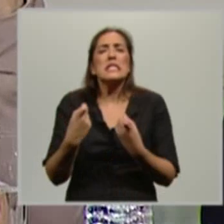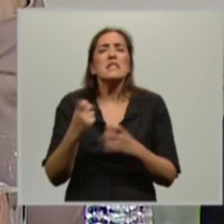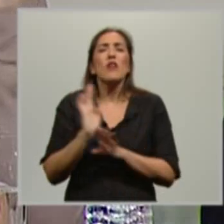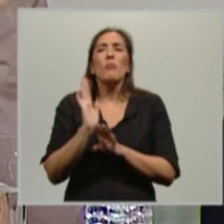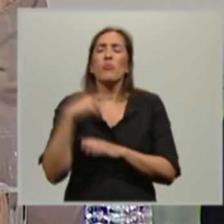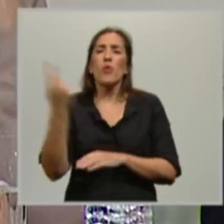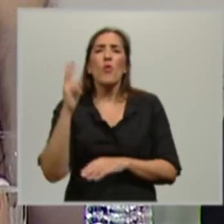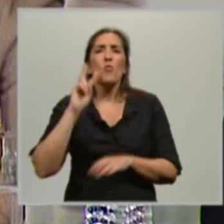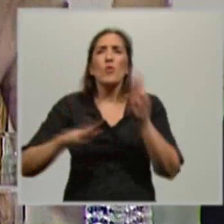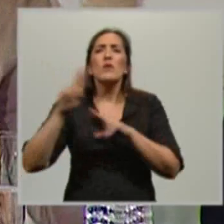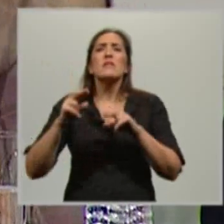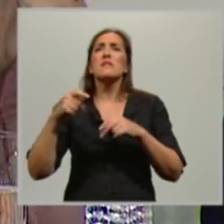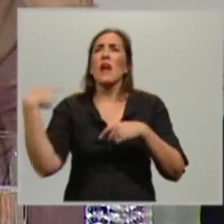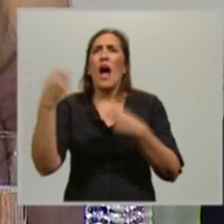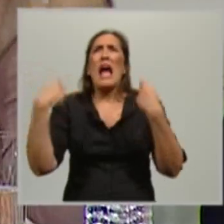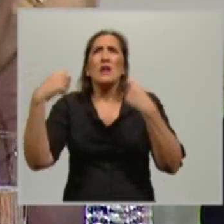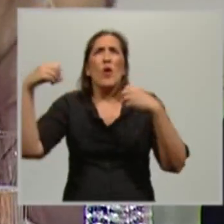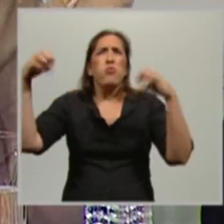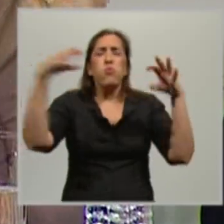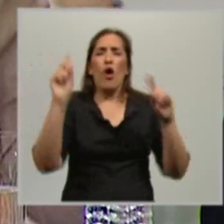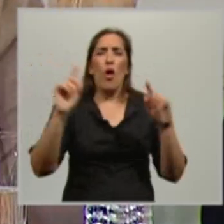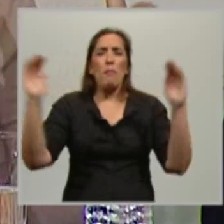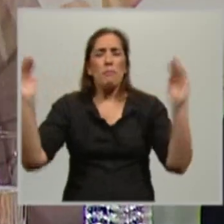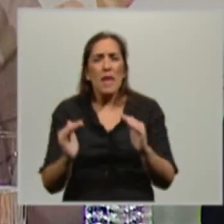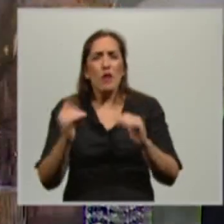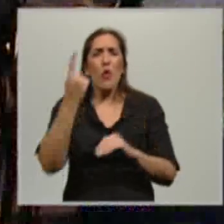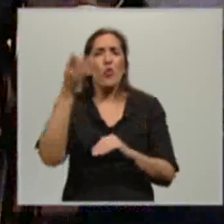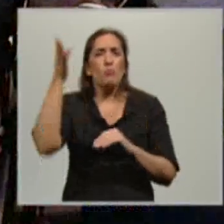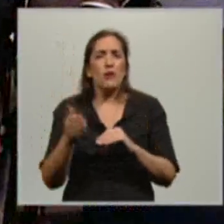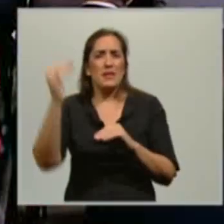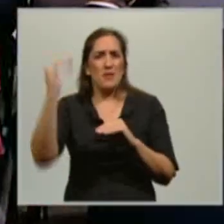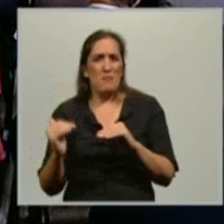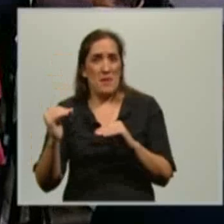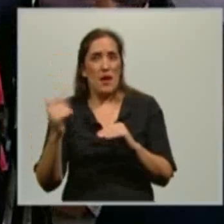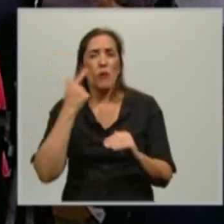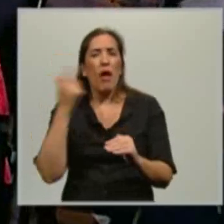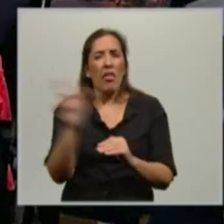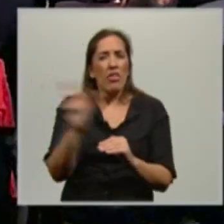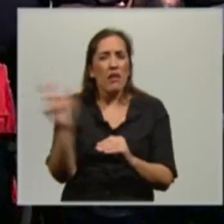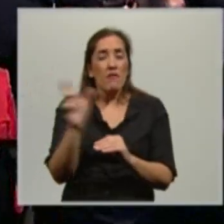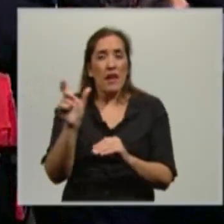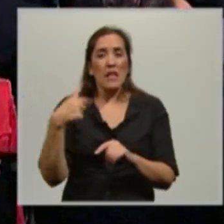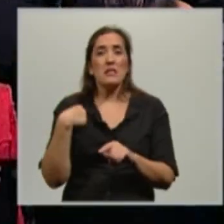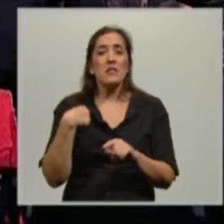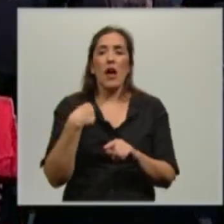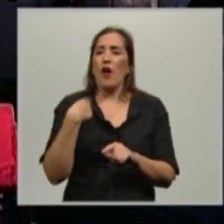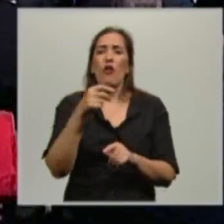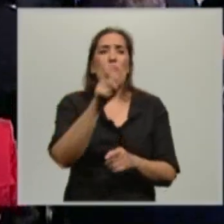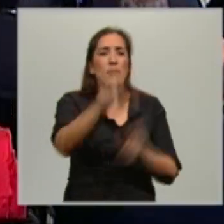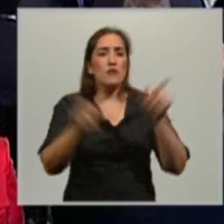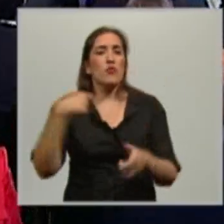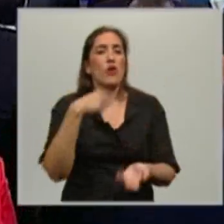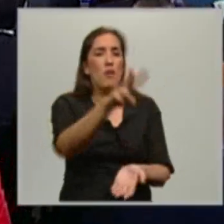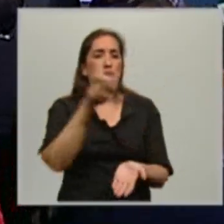1% de energía que cobrar un 1% más por la energía. Porque la diferencia entre cobrar un 1%